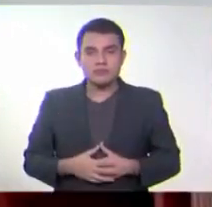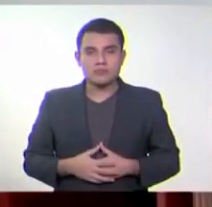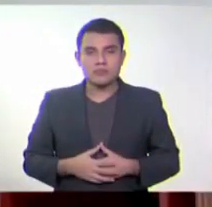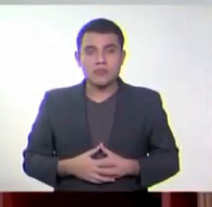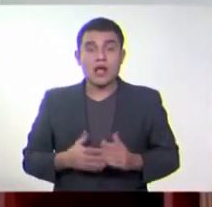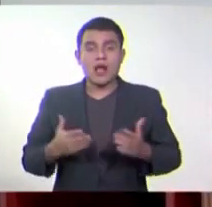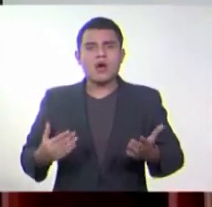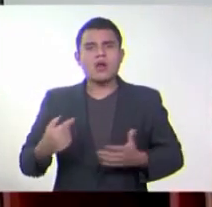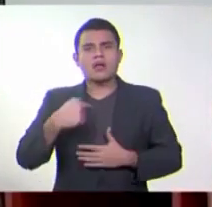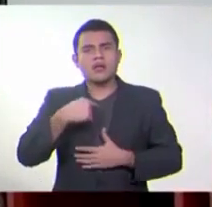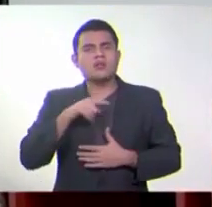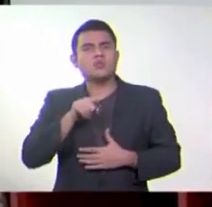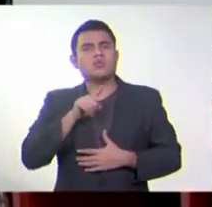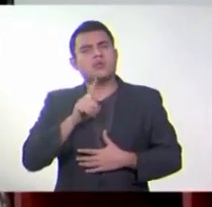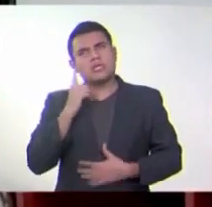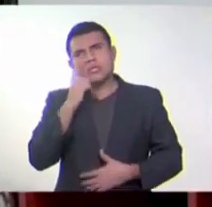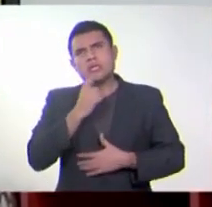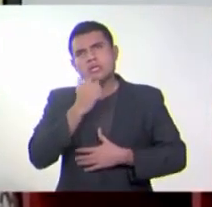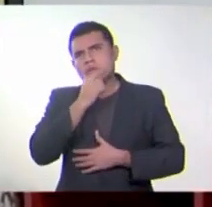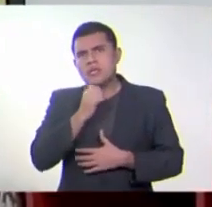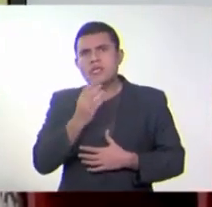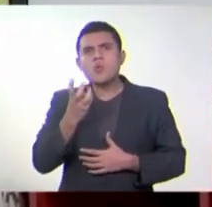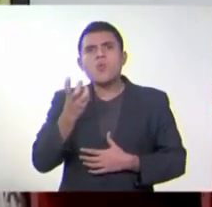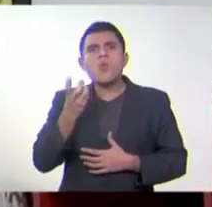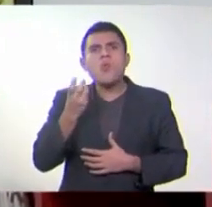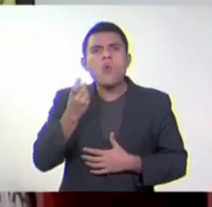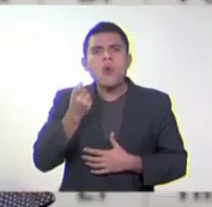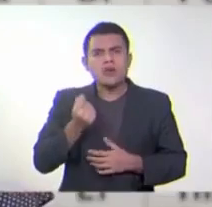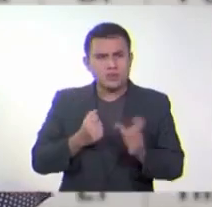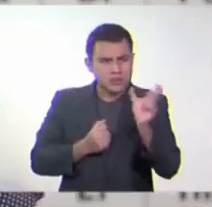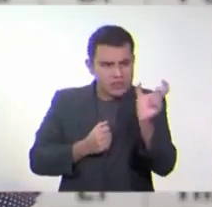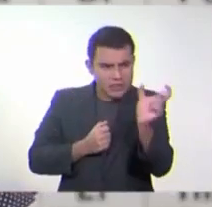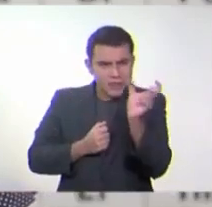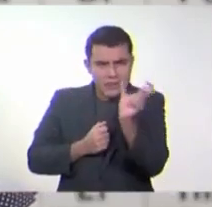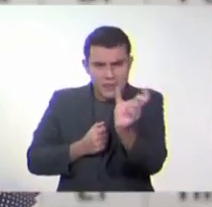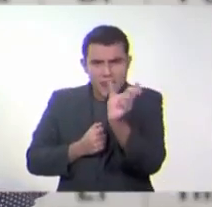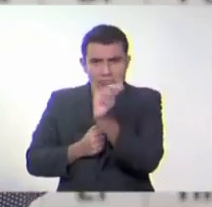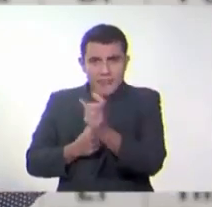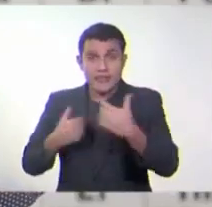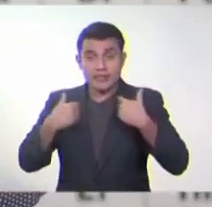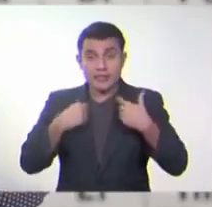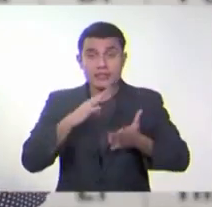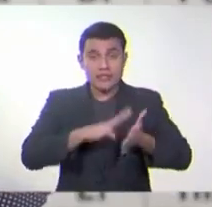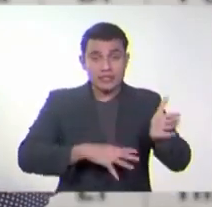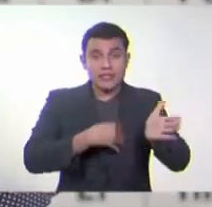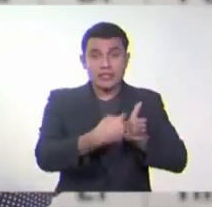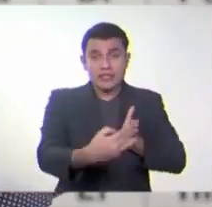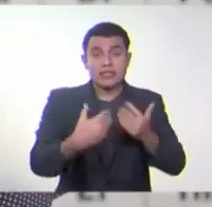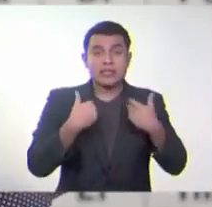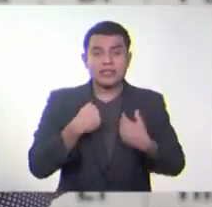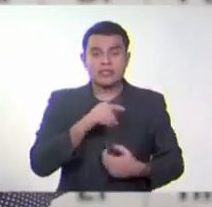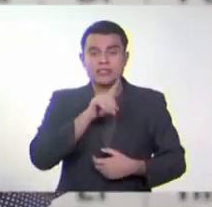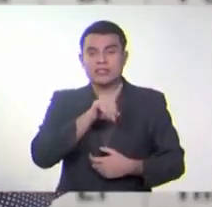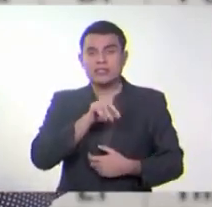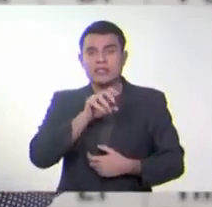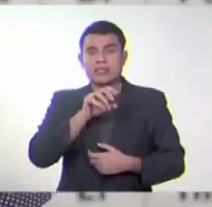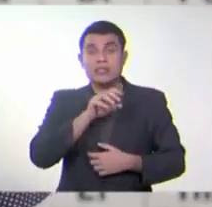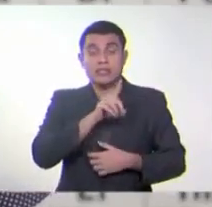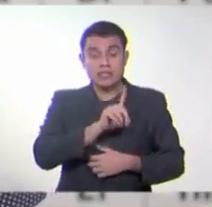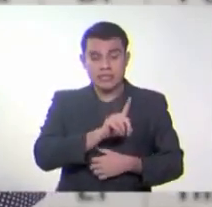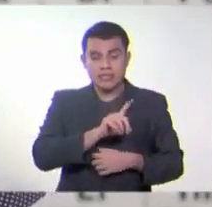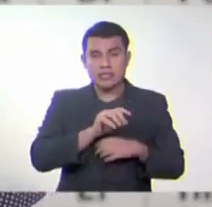Ahora te preguntarás, ¿y cuántos elementos tiene la tabla periódica? La tabla periódica tiene 118